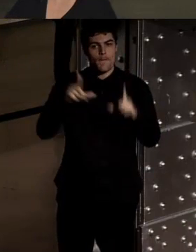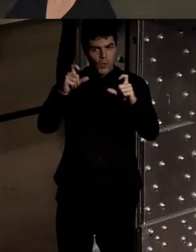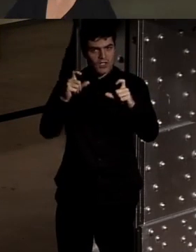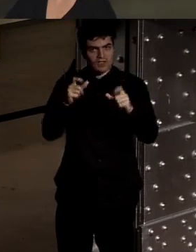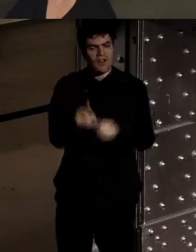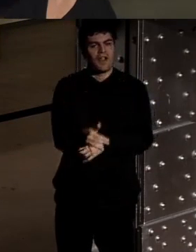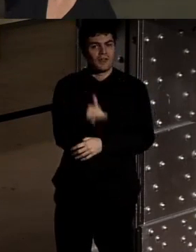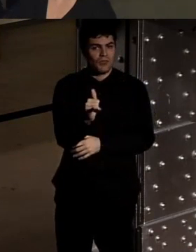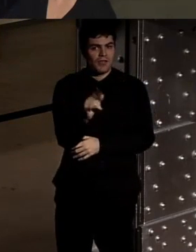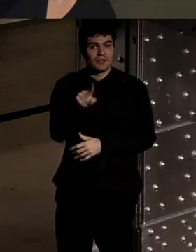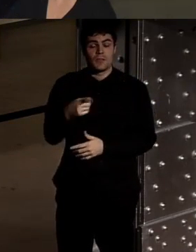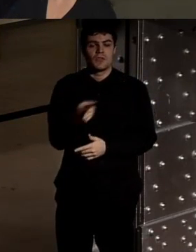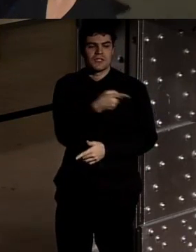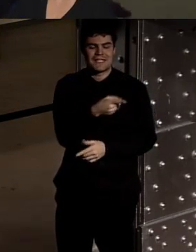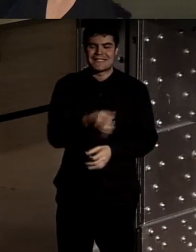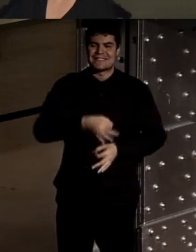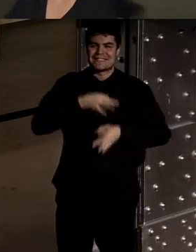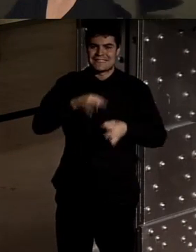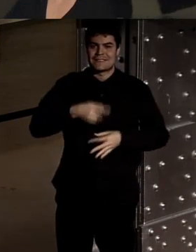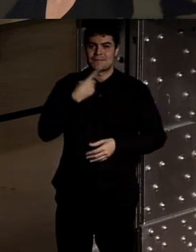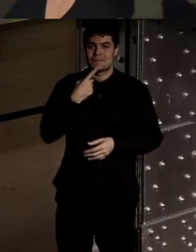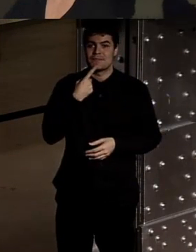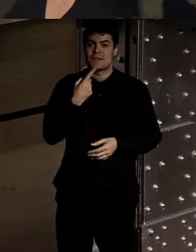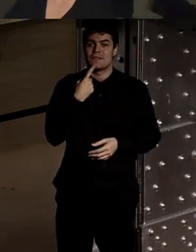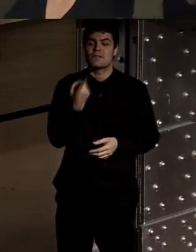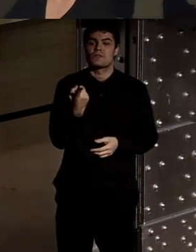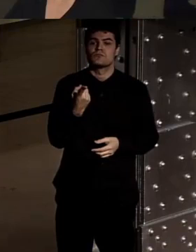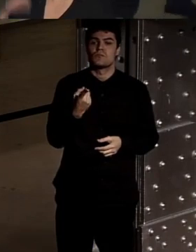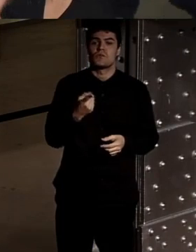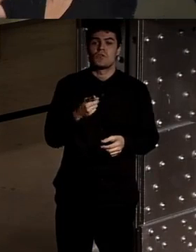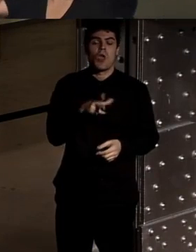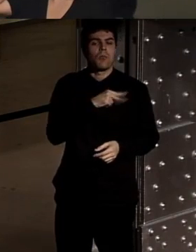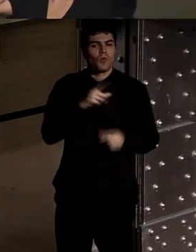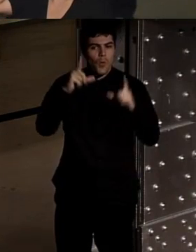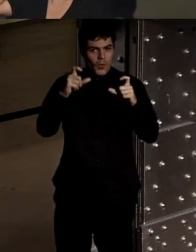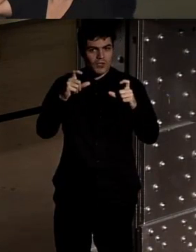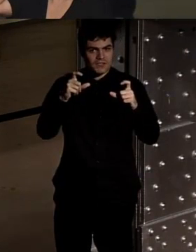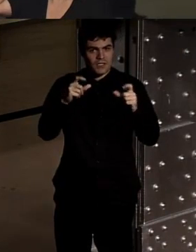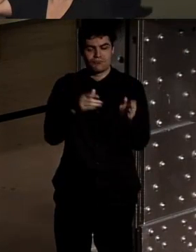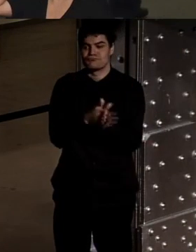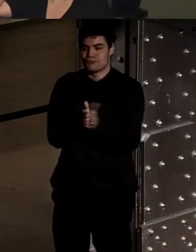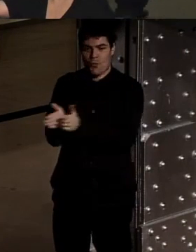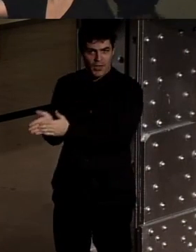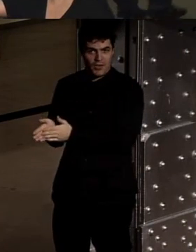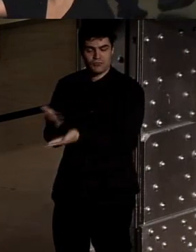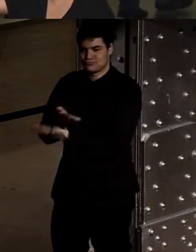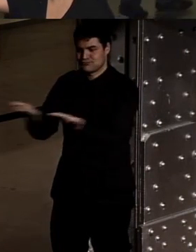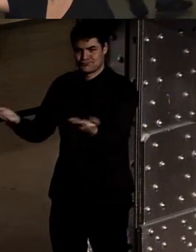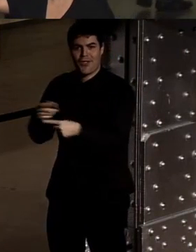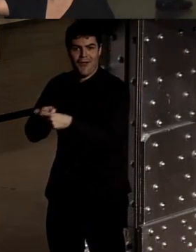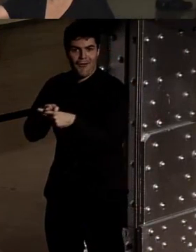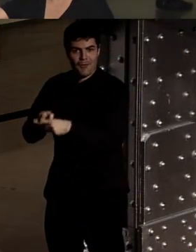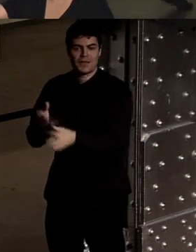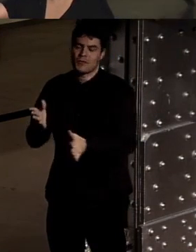Ella siempre puntualiza un Pulitzer con más gente compartido, pero es un Pulitzer por su reportaje fotográfico de